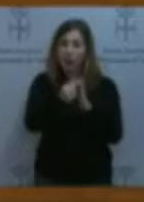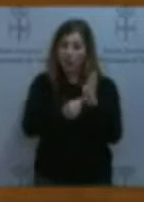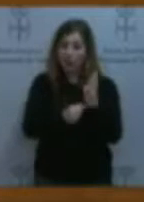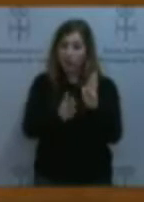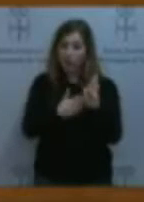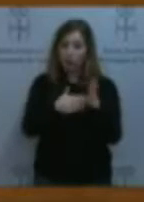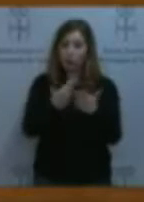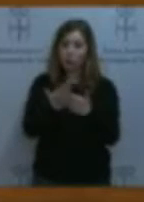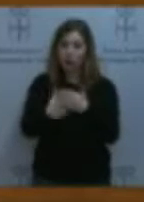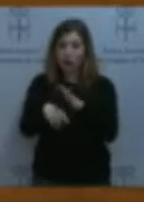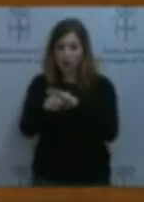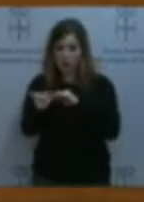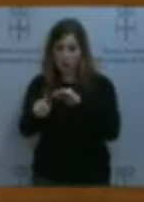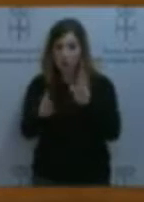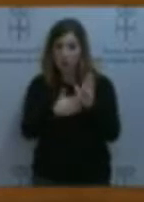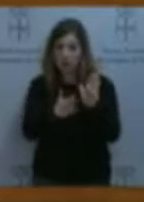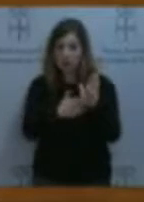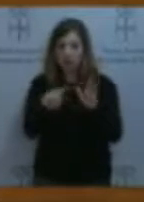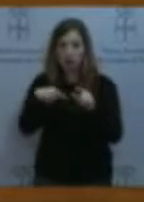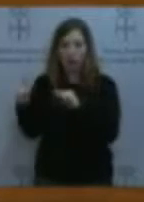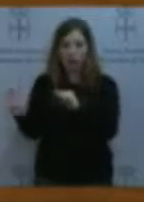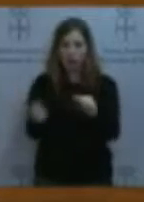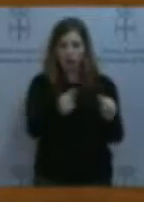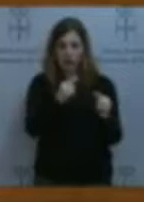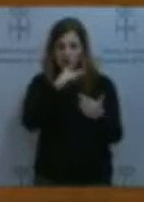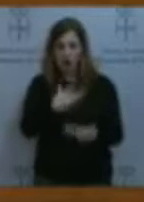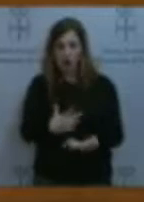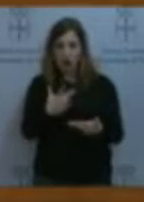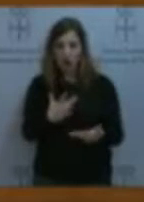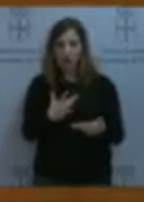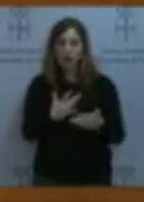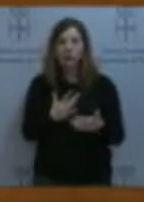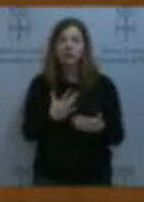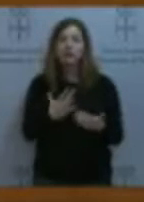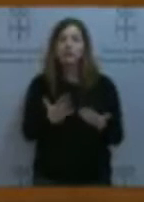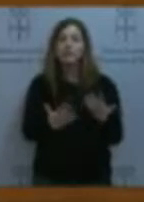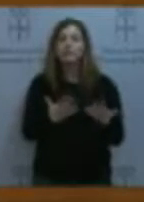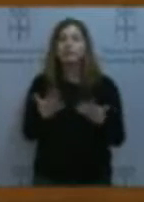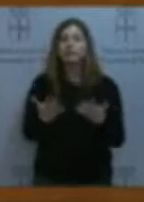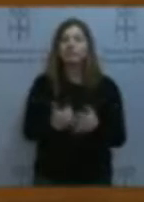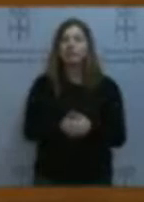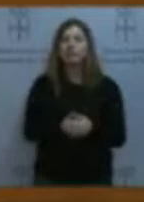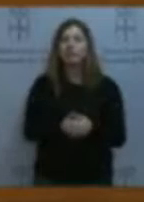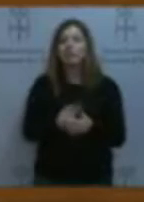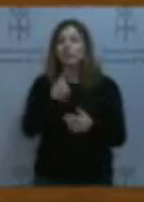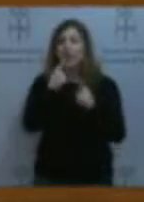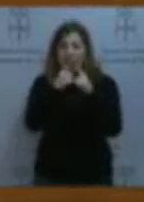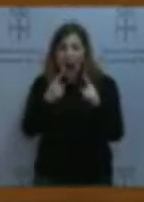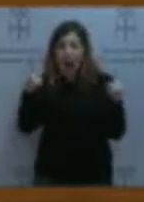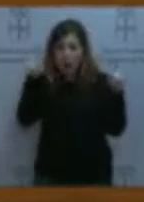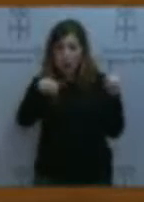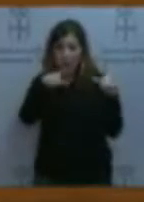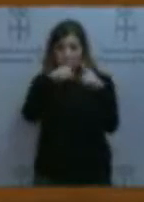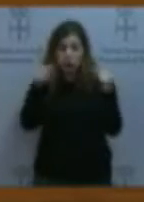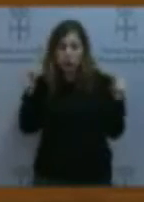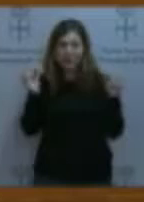estamos discutiendo, se tiran al año en esta comunidad autónoma, haciendo unos cálculos